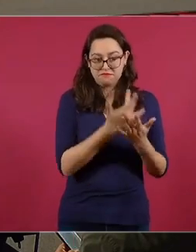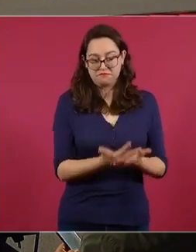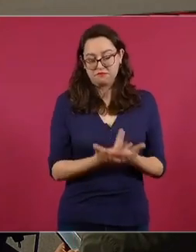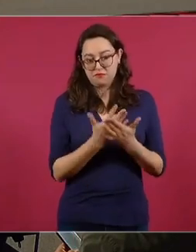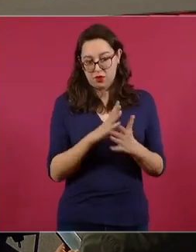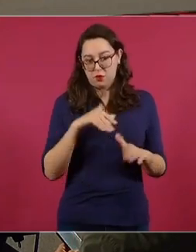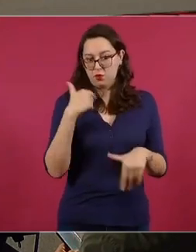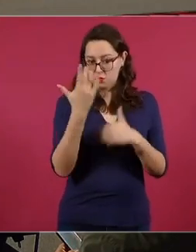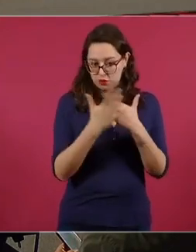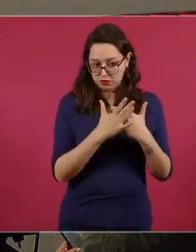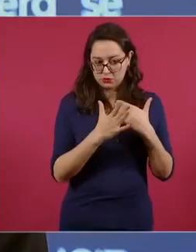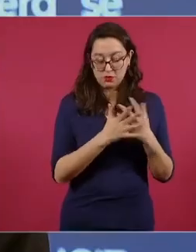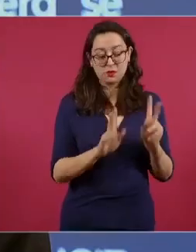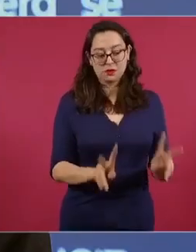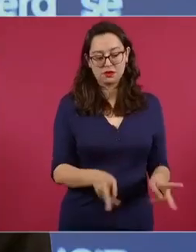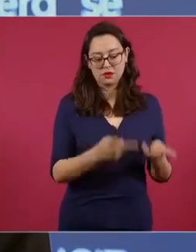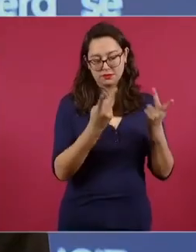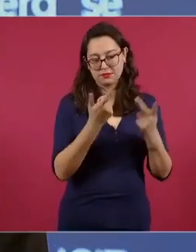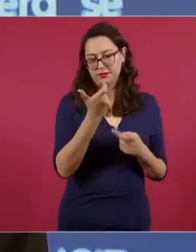cuanto sea posible.